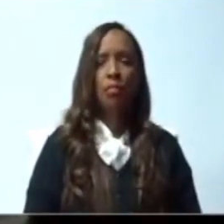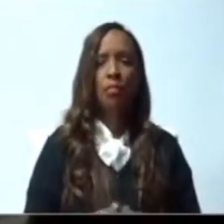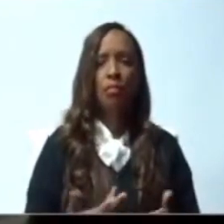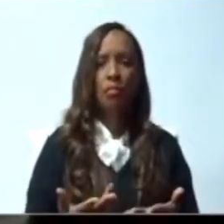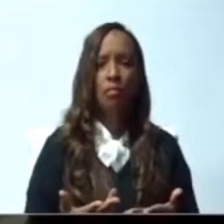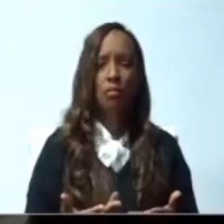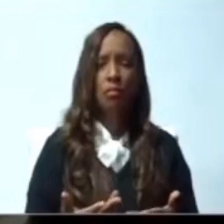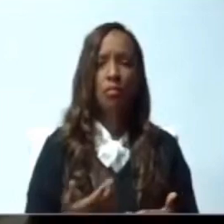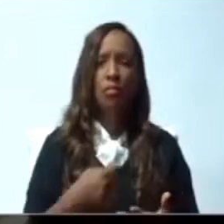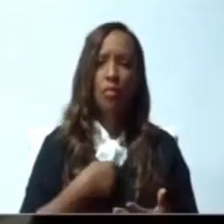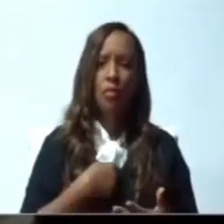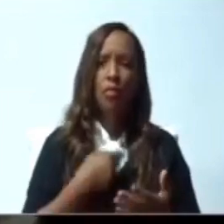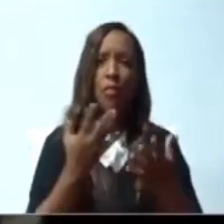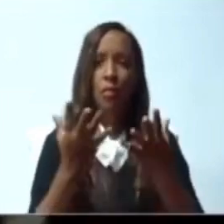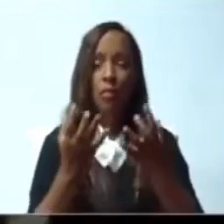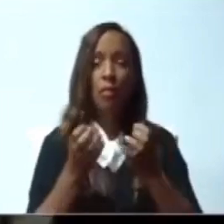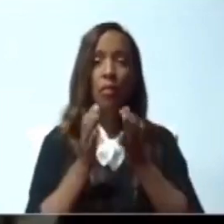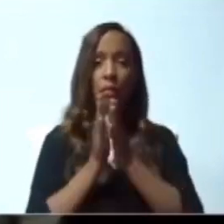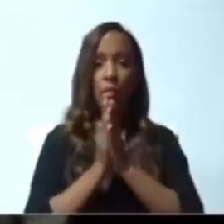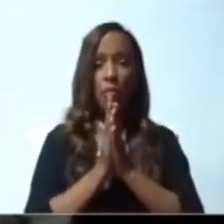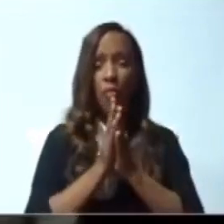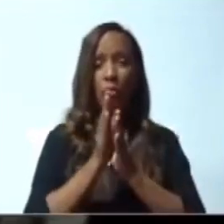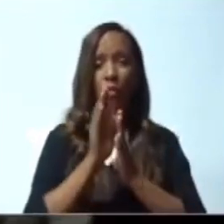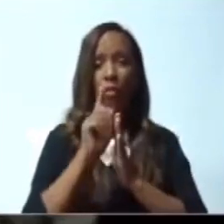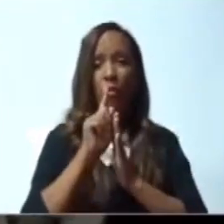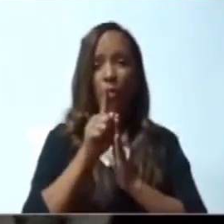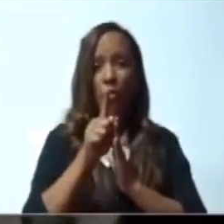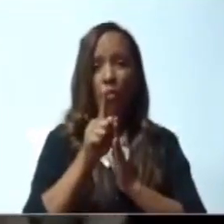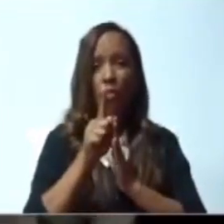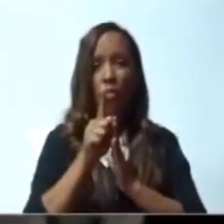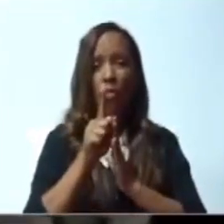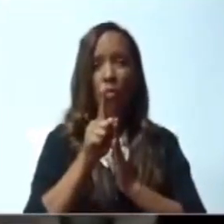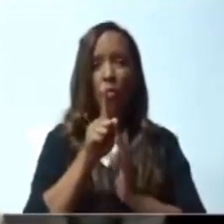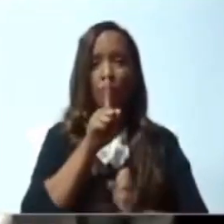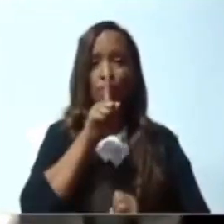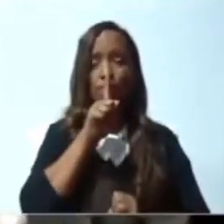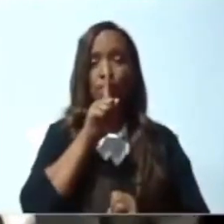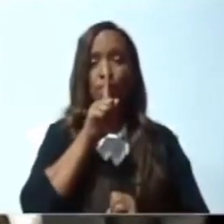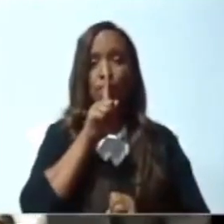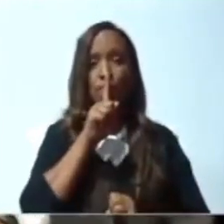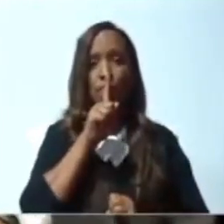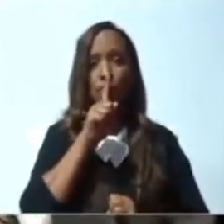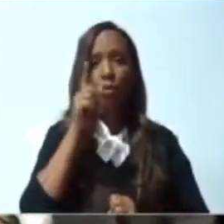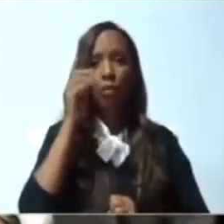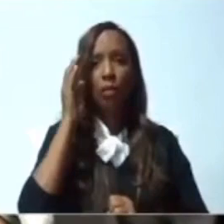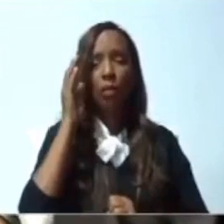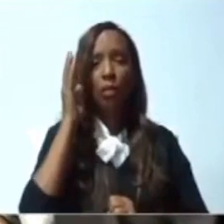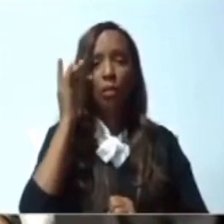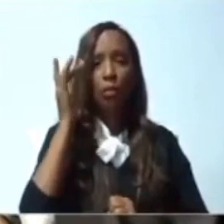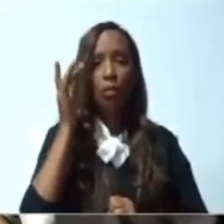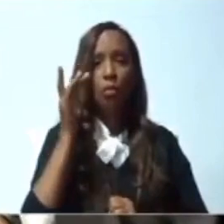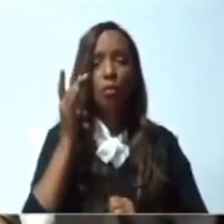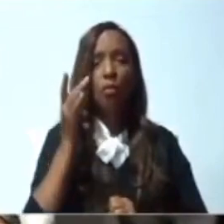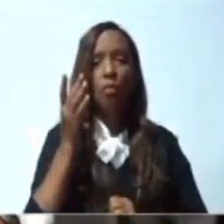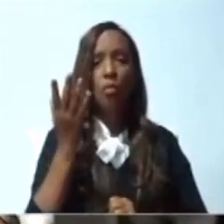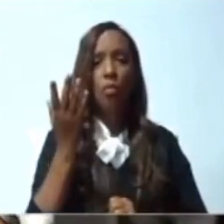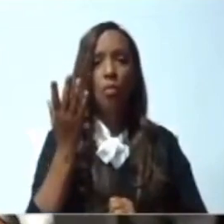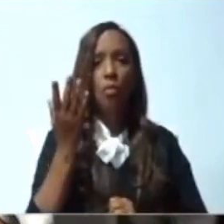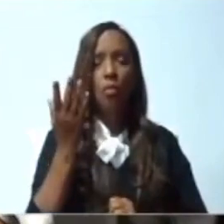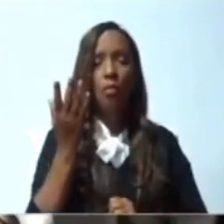balaonero, abogado y comunicador, una persona honesta, que con apenas 47